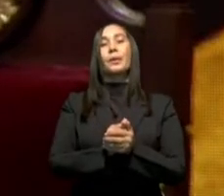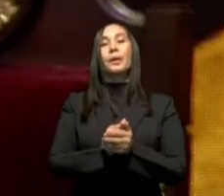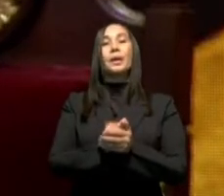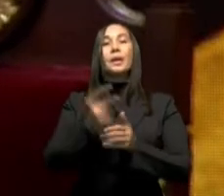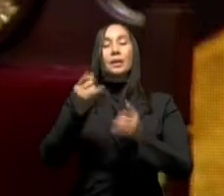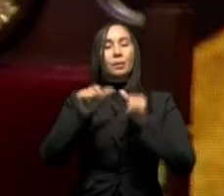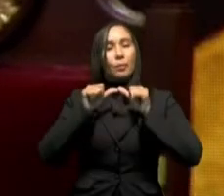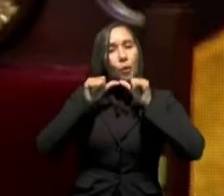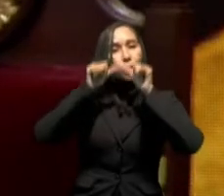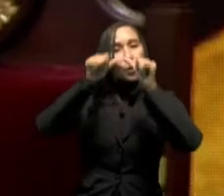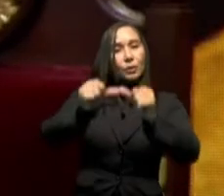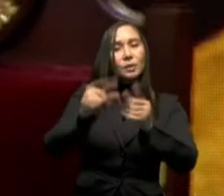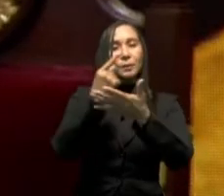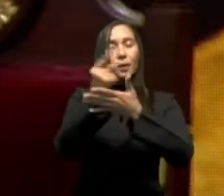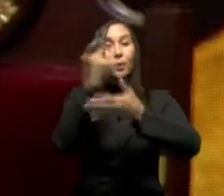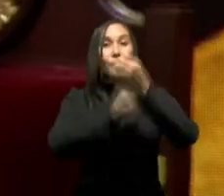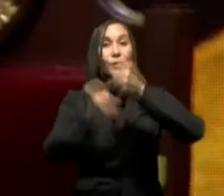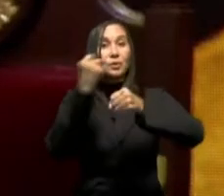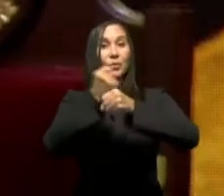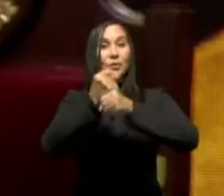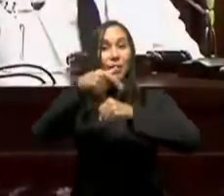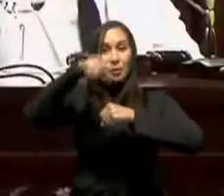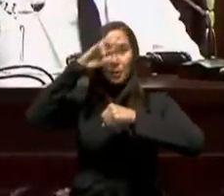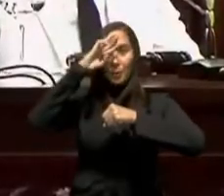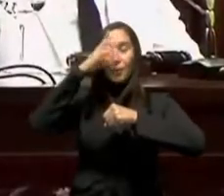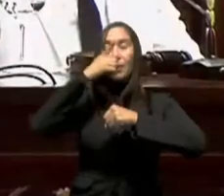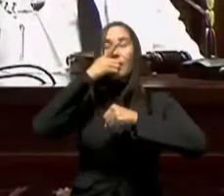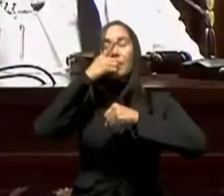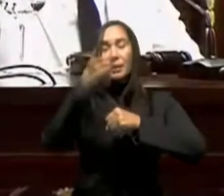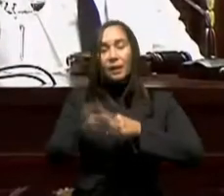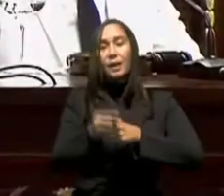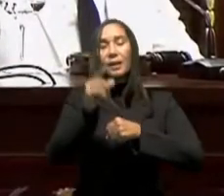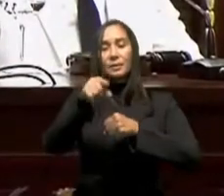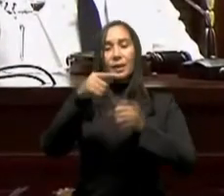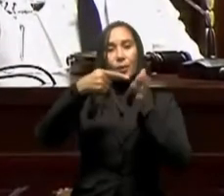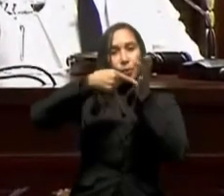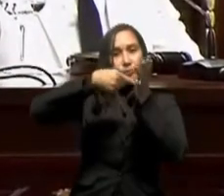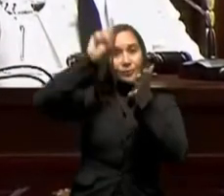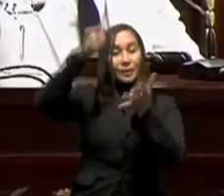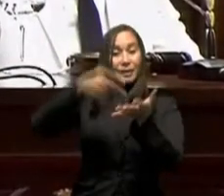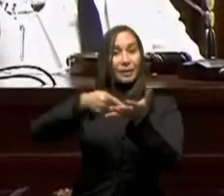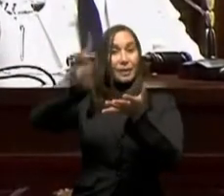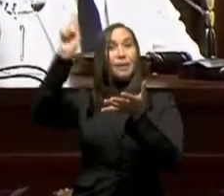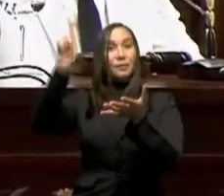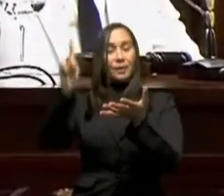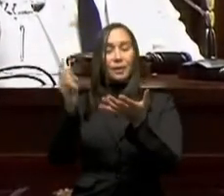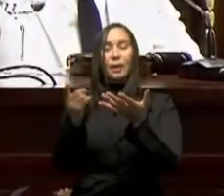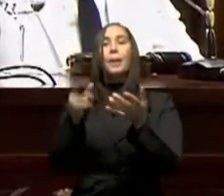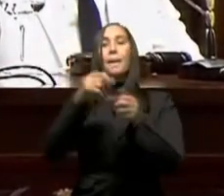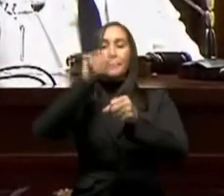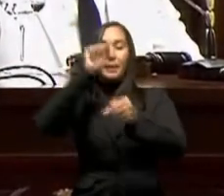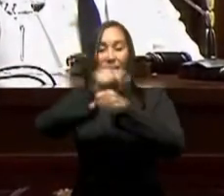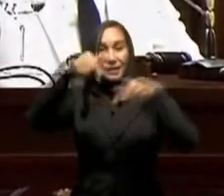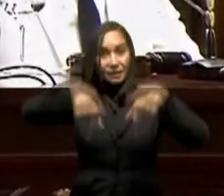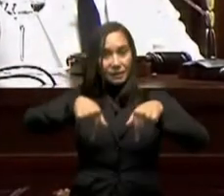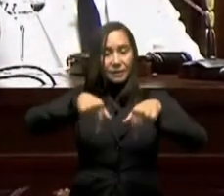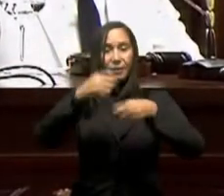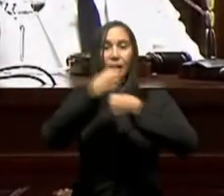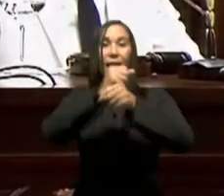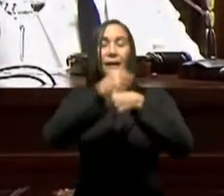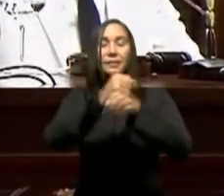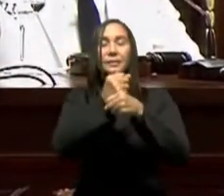los próximos años nuestro país sea de los pocos candidatos mundiales que califiquen para el ensamblaje de